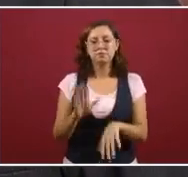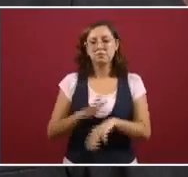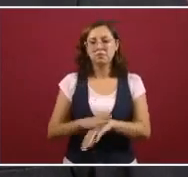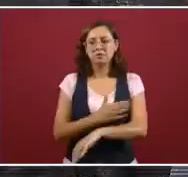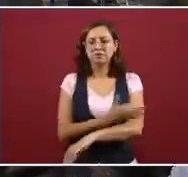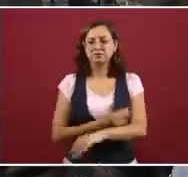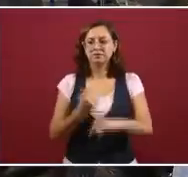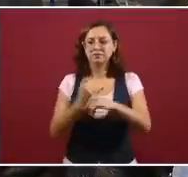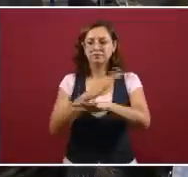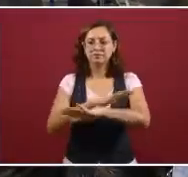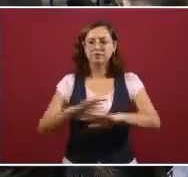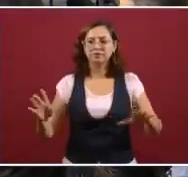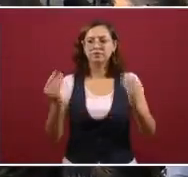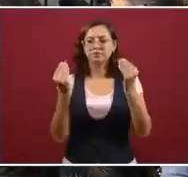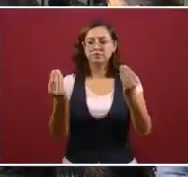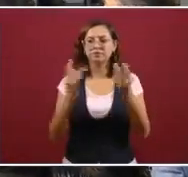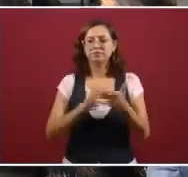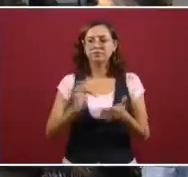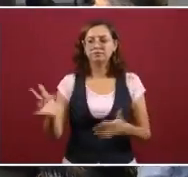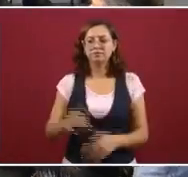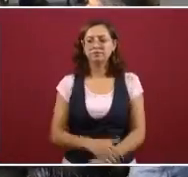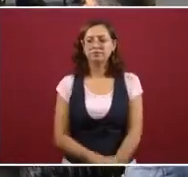el día de hoy. Muchas gracias.